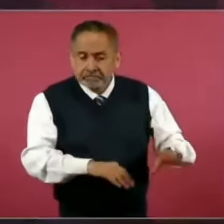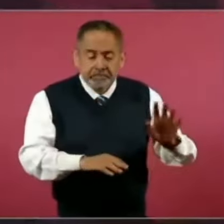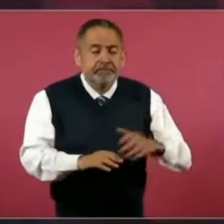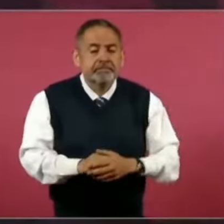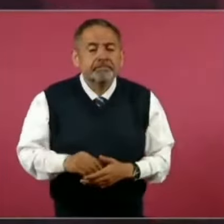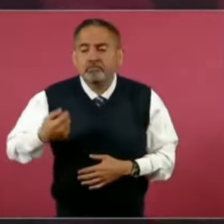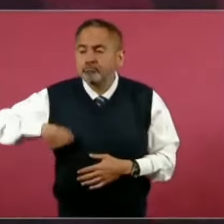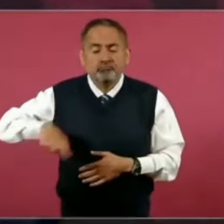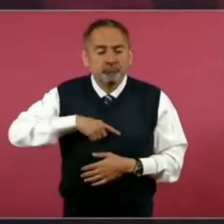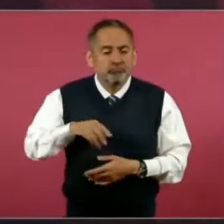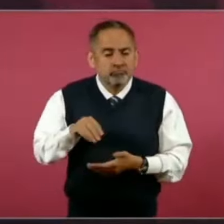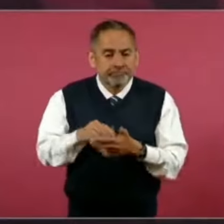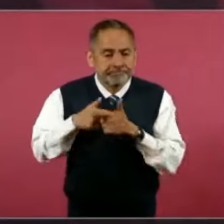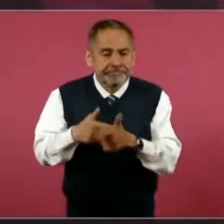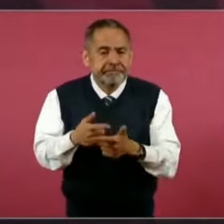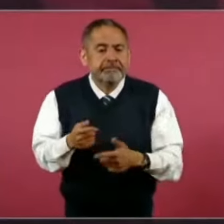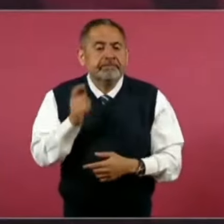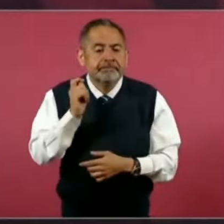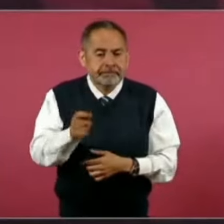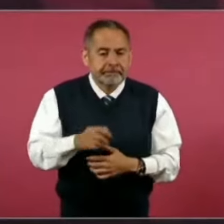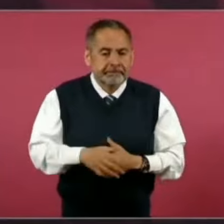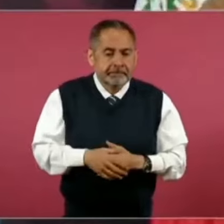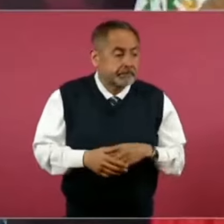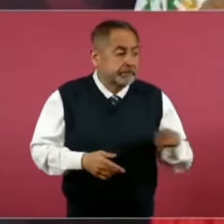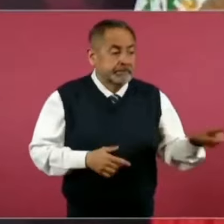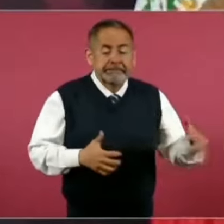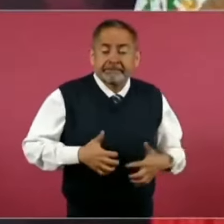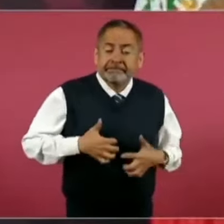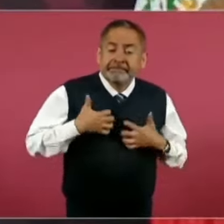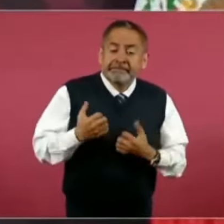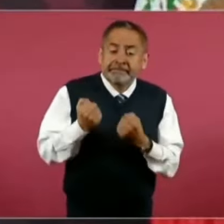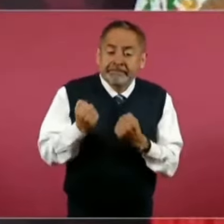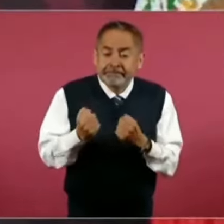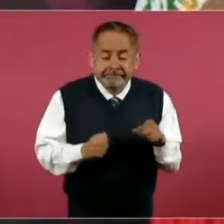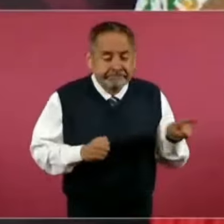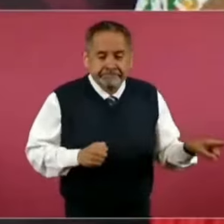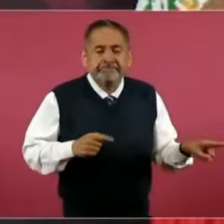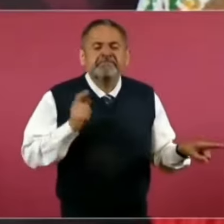también, esa es otra cosa que les molesta mucho,